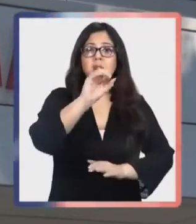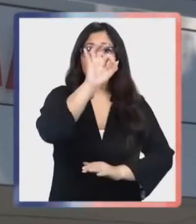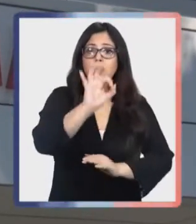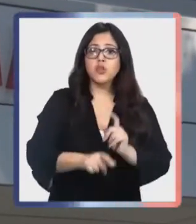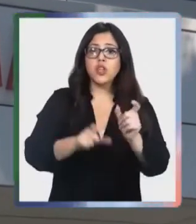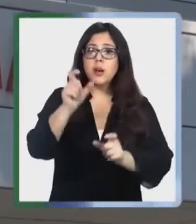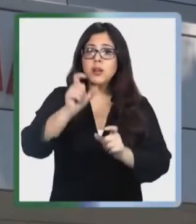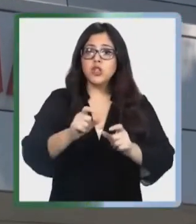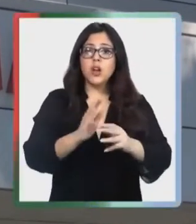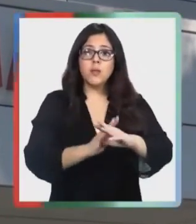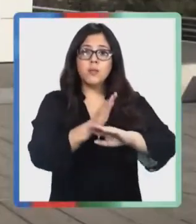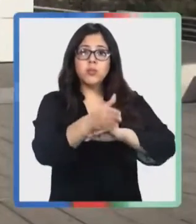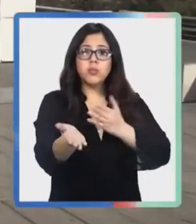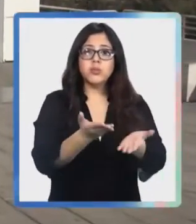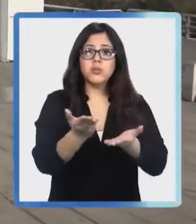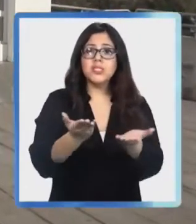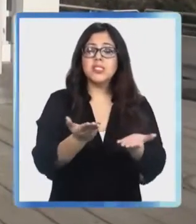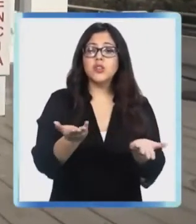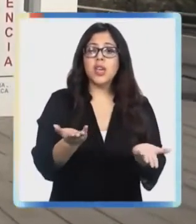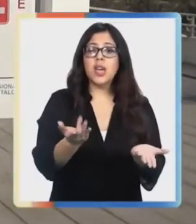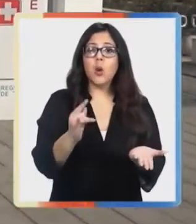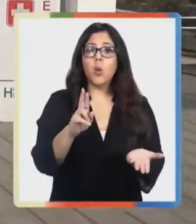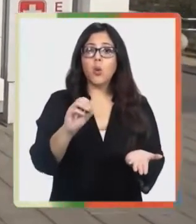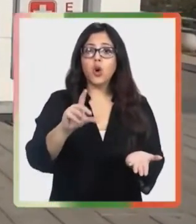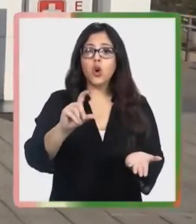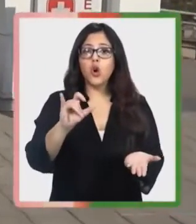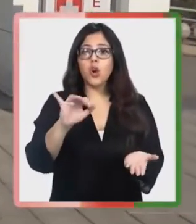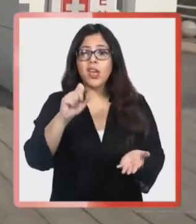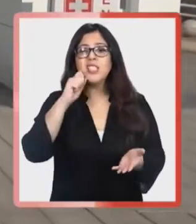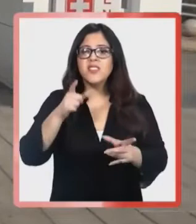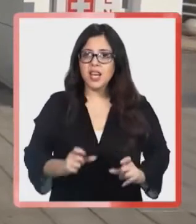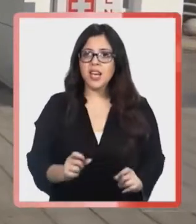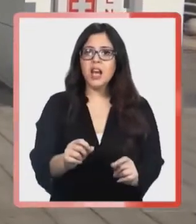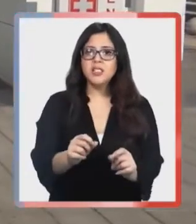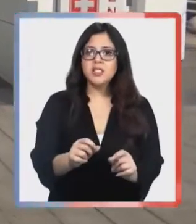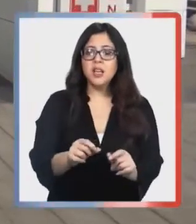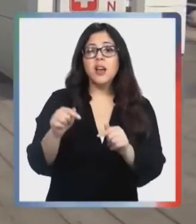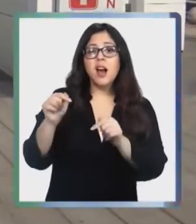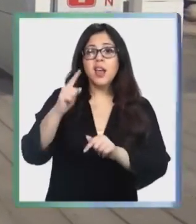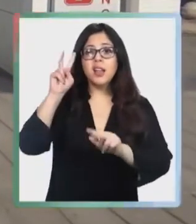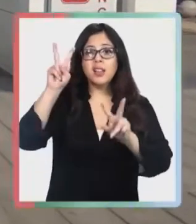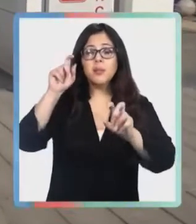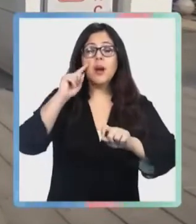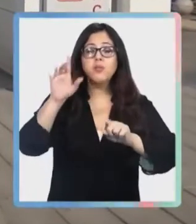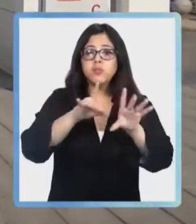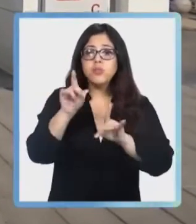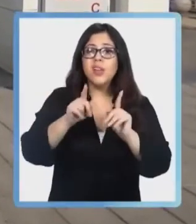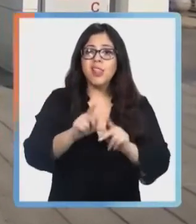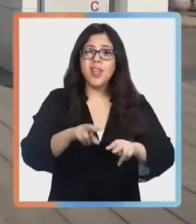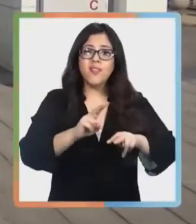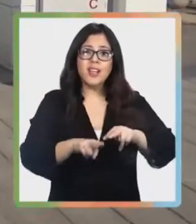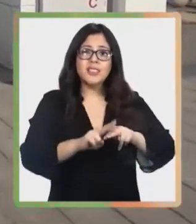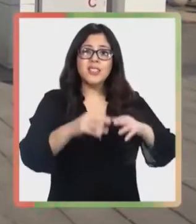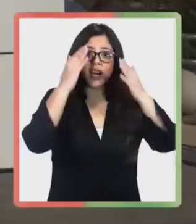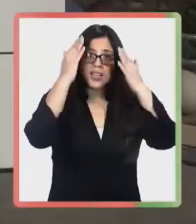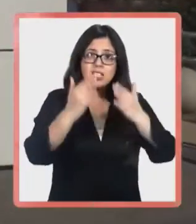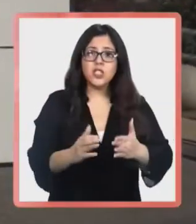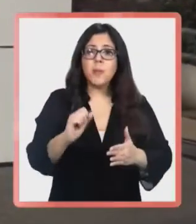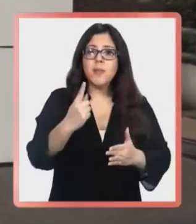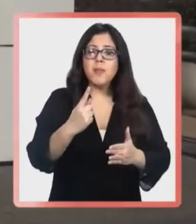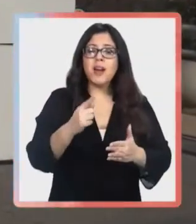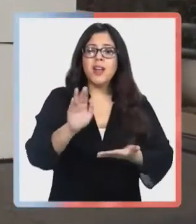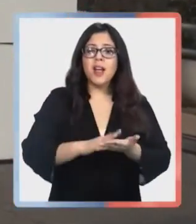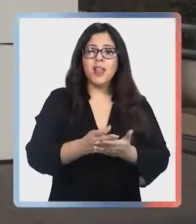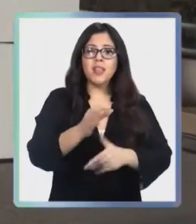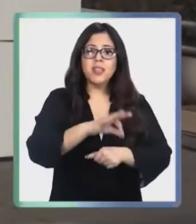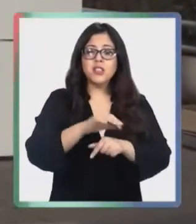ciento de los pacientes que se atienden en el servicio de urología es por cáncer prostático encuentra la detección este debe realizarse la atención